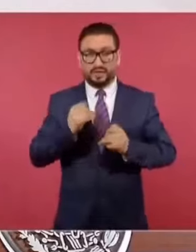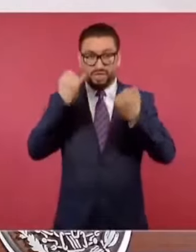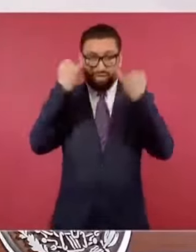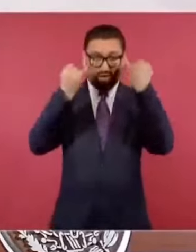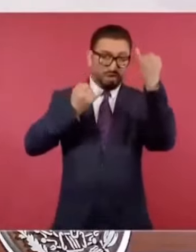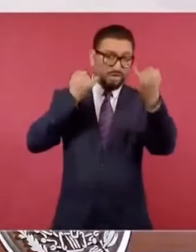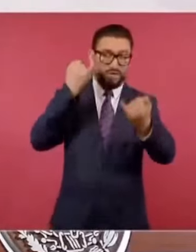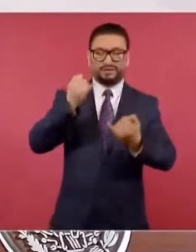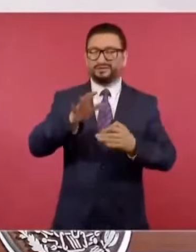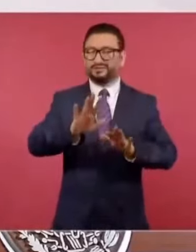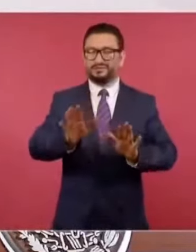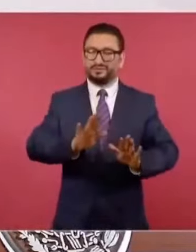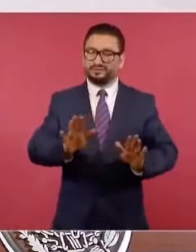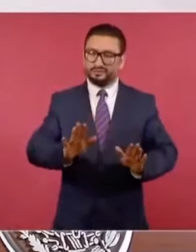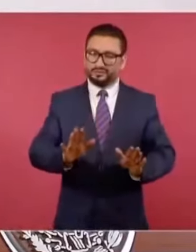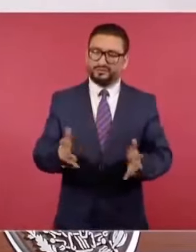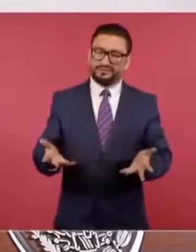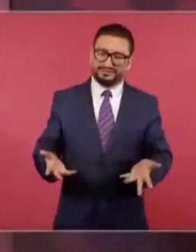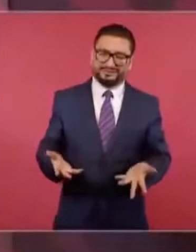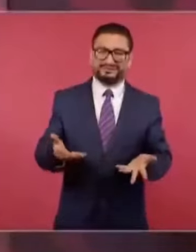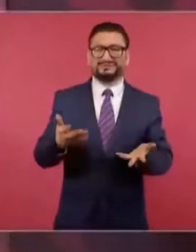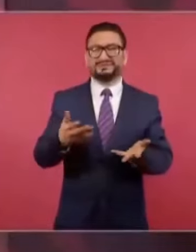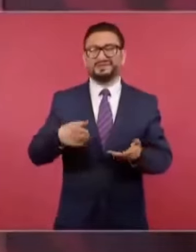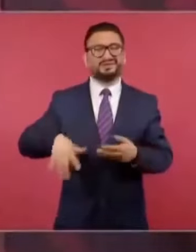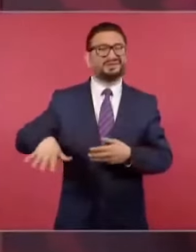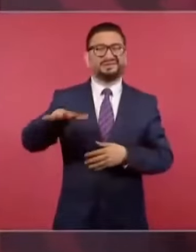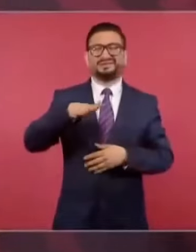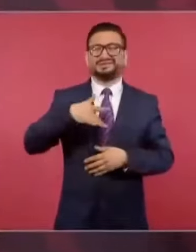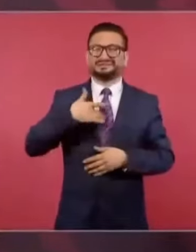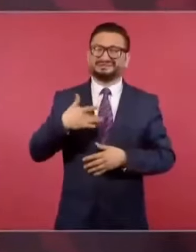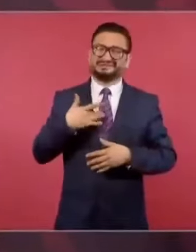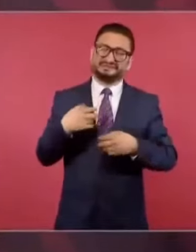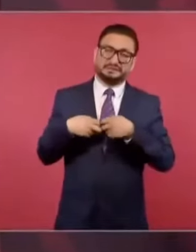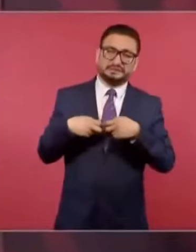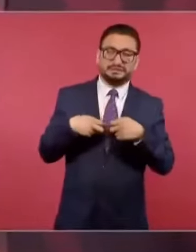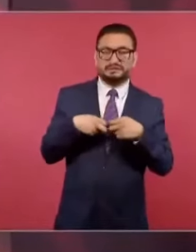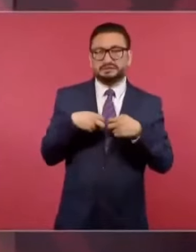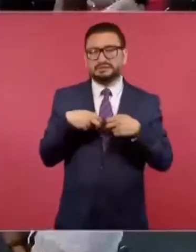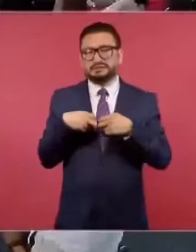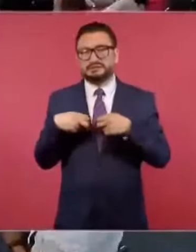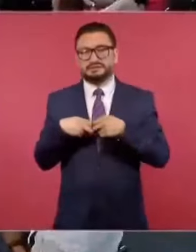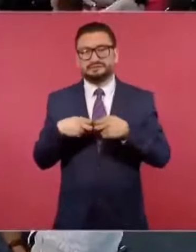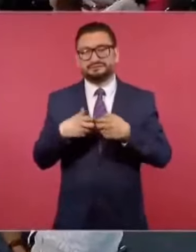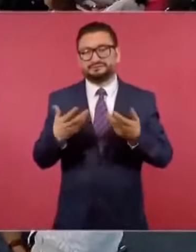Es que están muy nerviosos